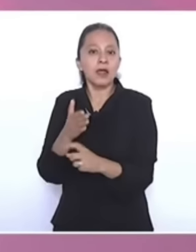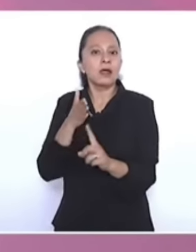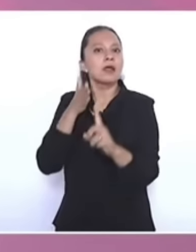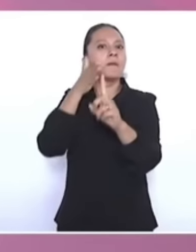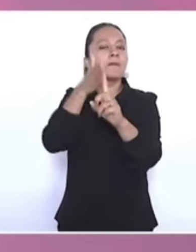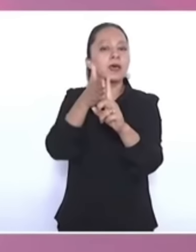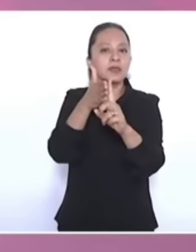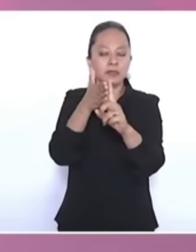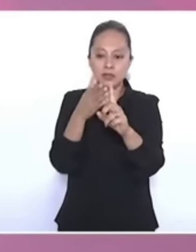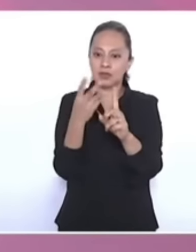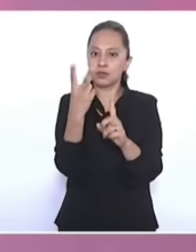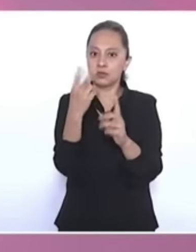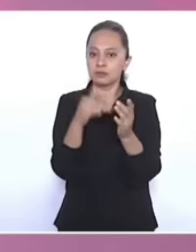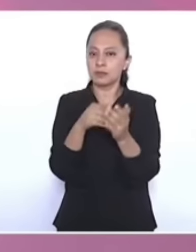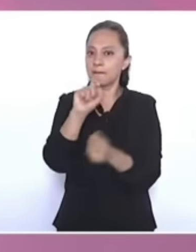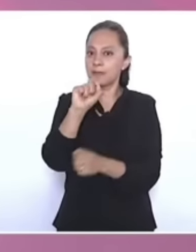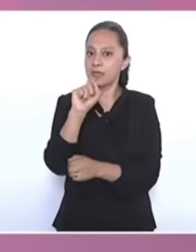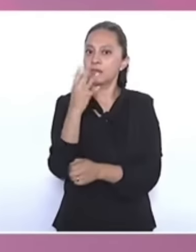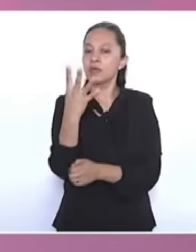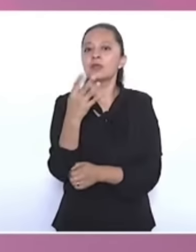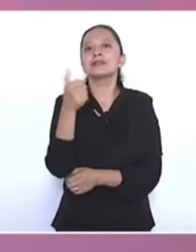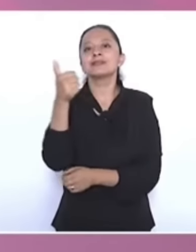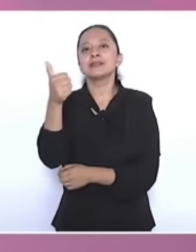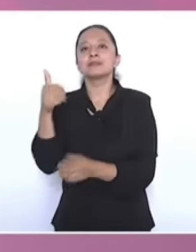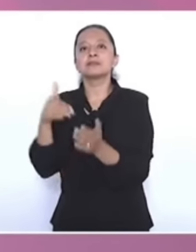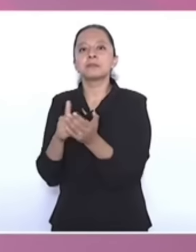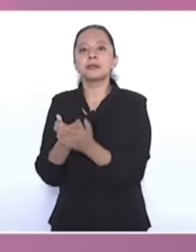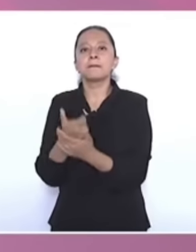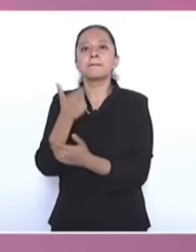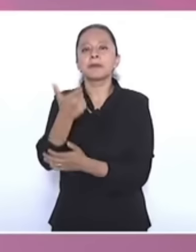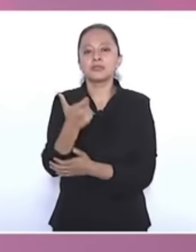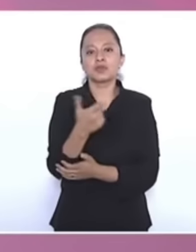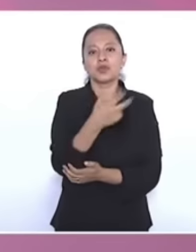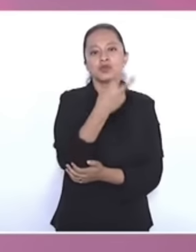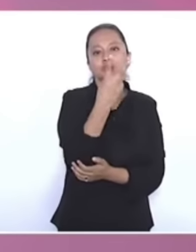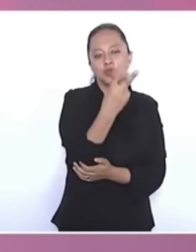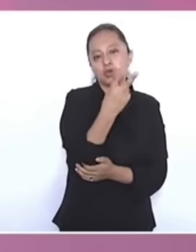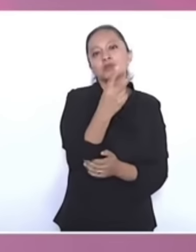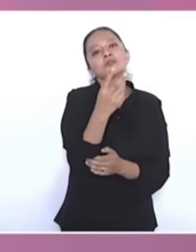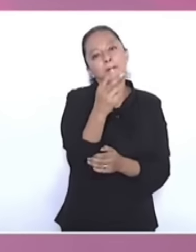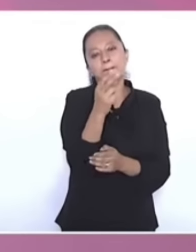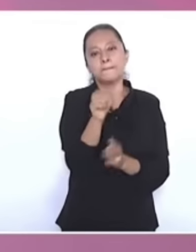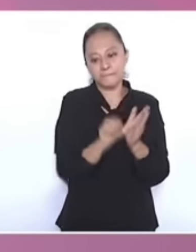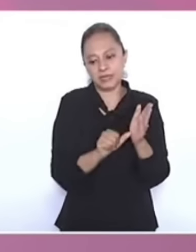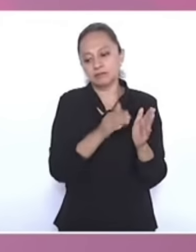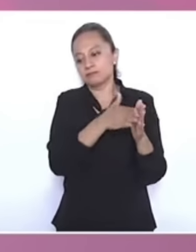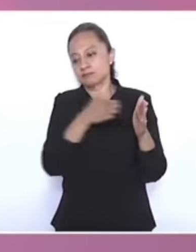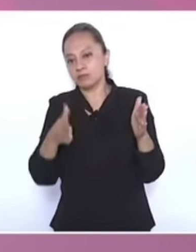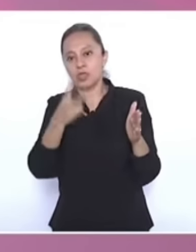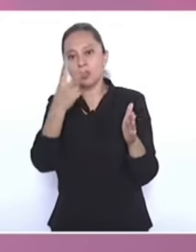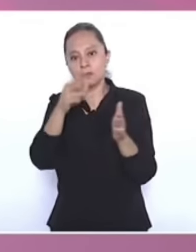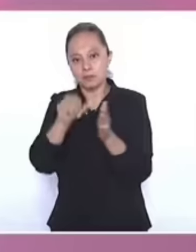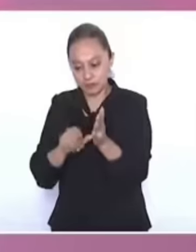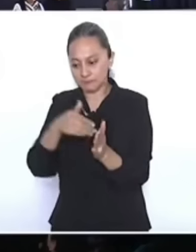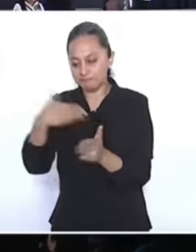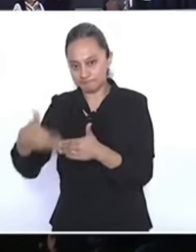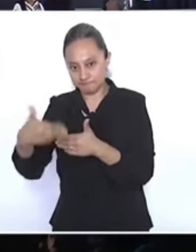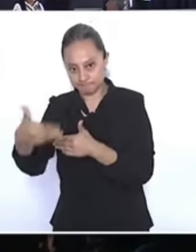en 2024 6,000 pesos bimestrales. Nuestro presidente